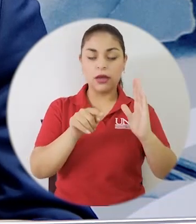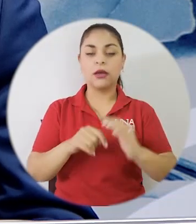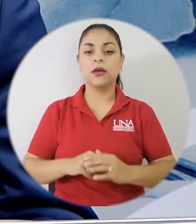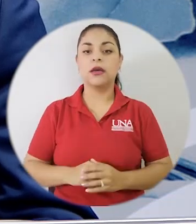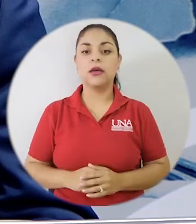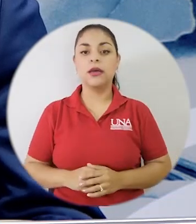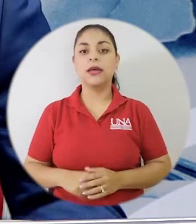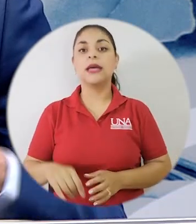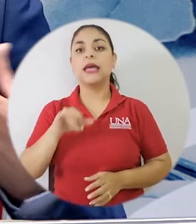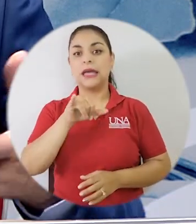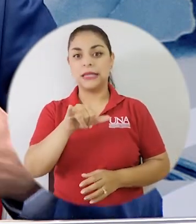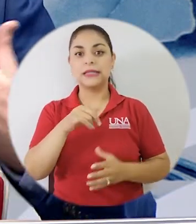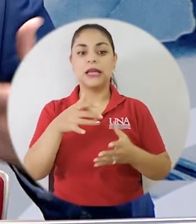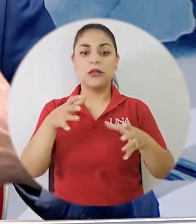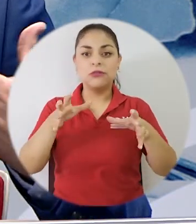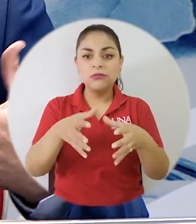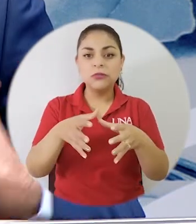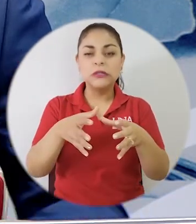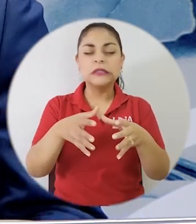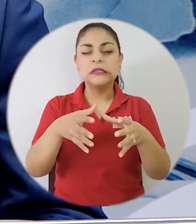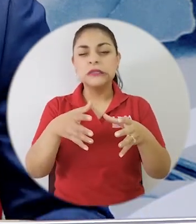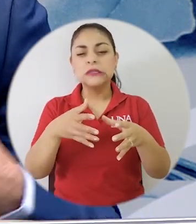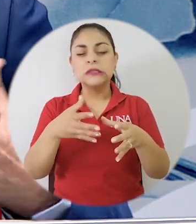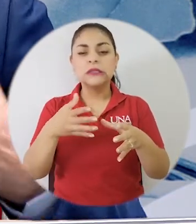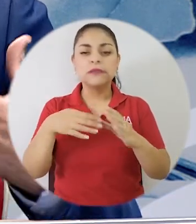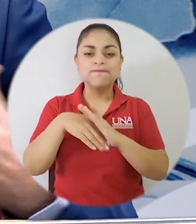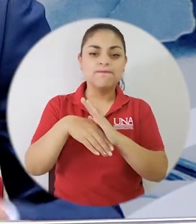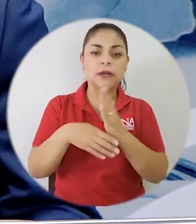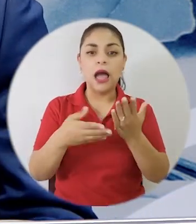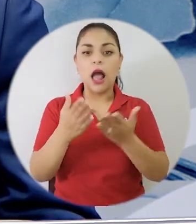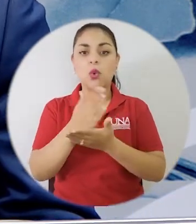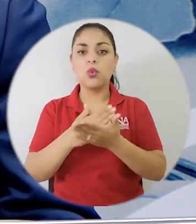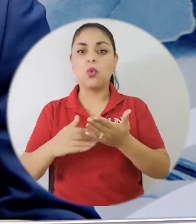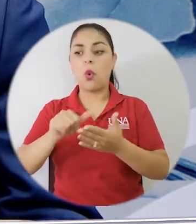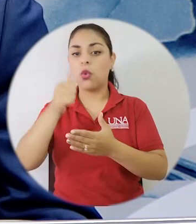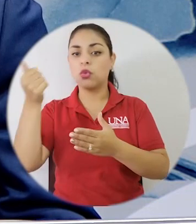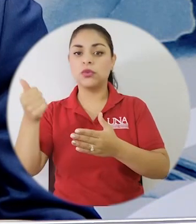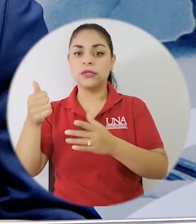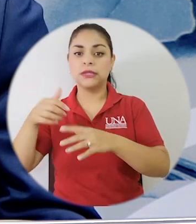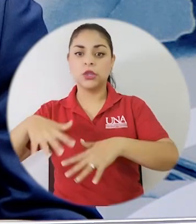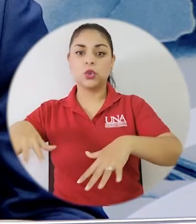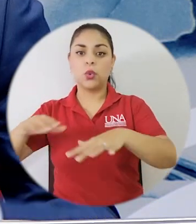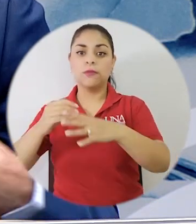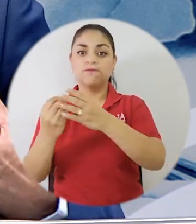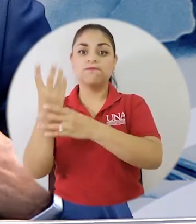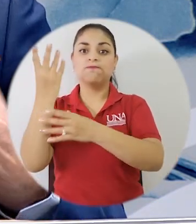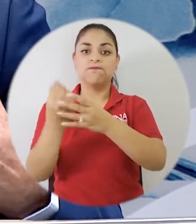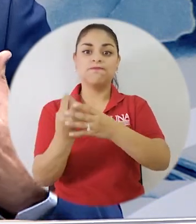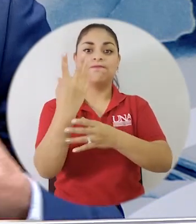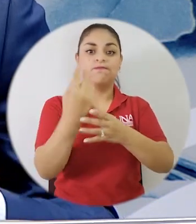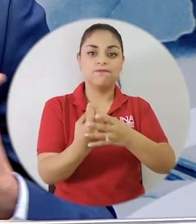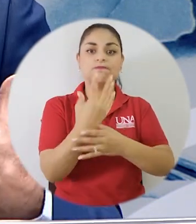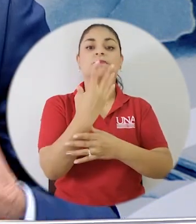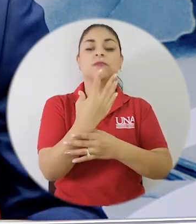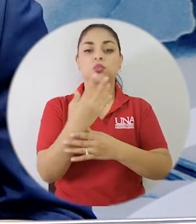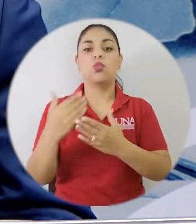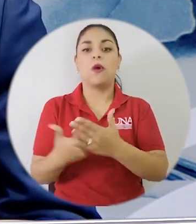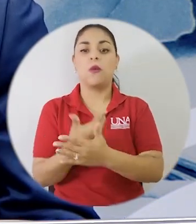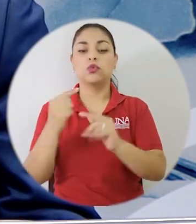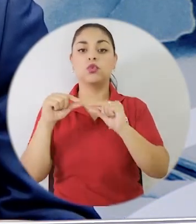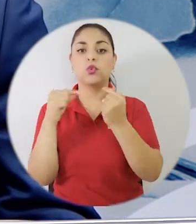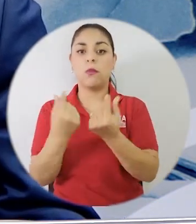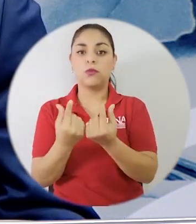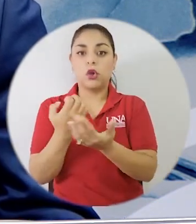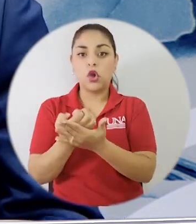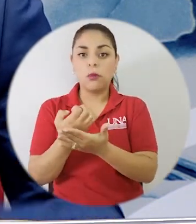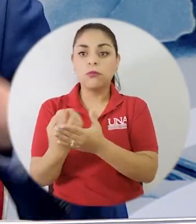de agotamiento, nuevos sectores emergen, nuevos grupos sociales y económicos están emergiendo y quieren también